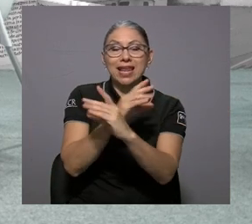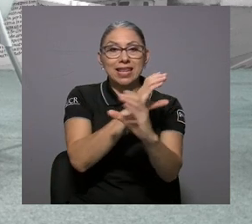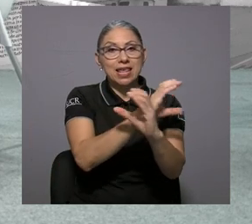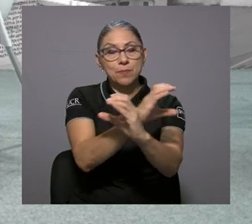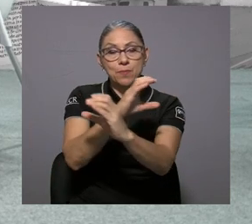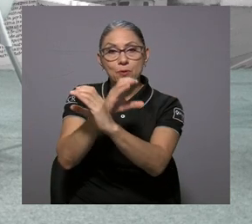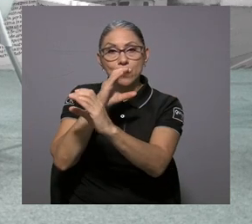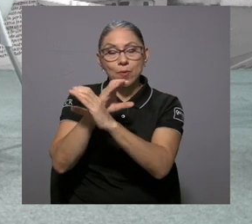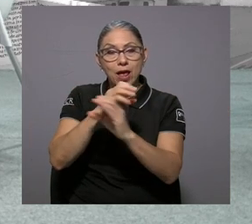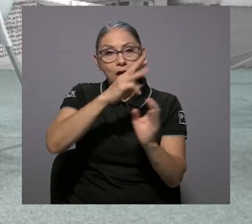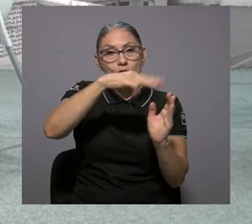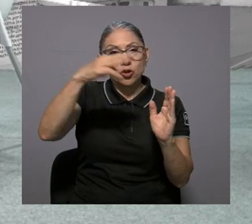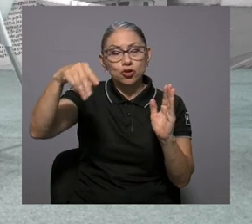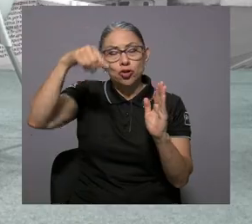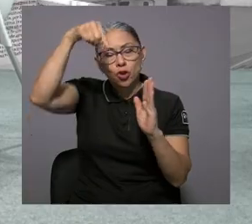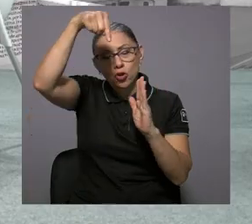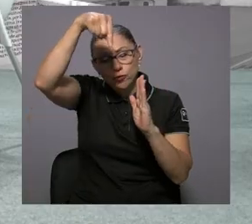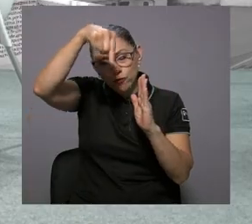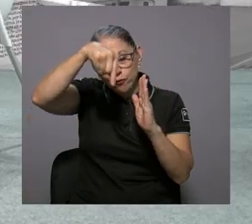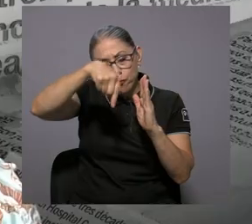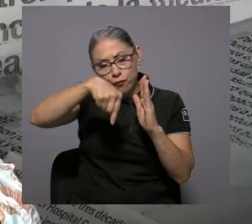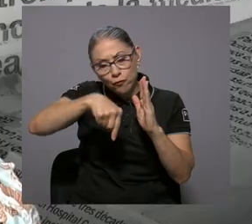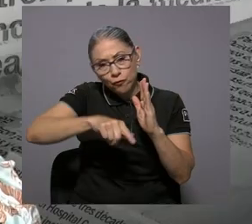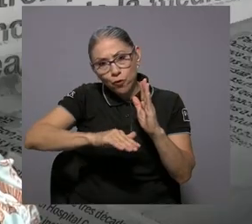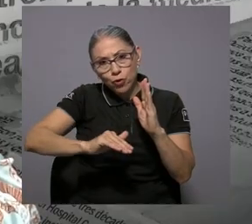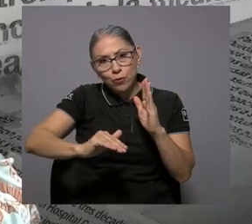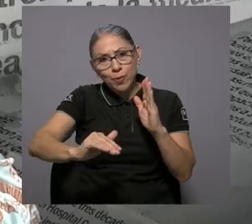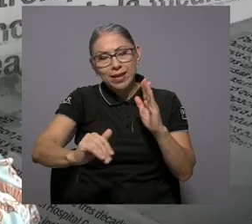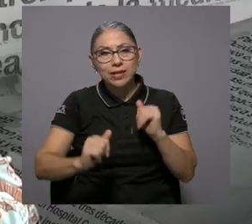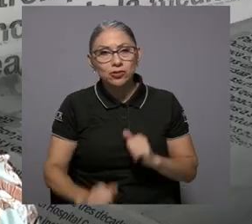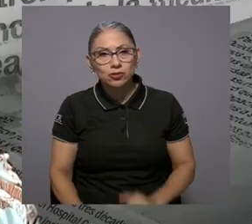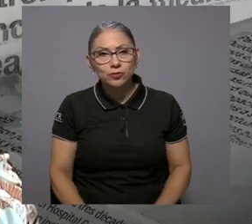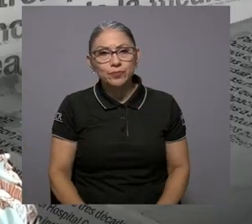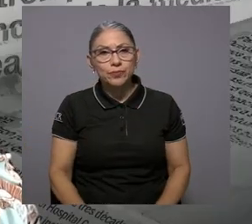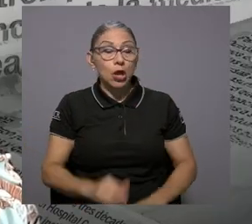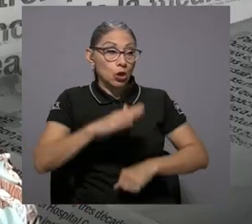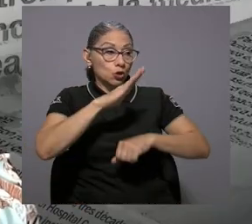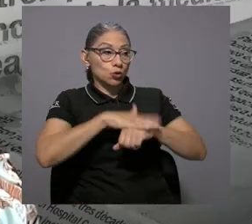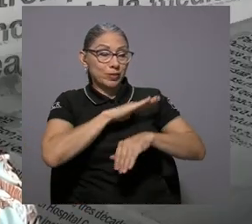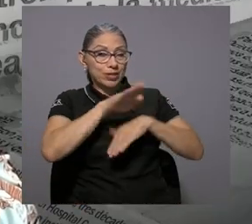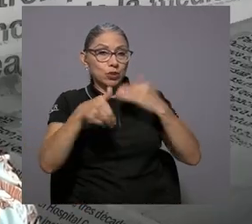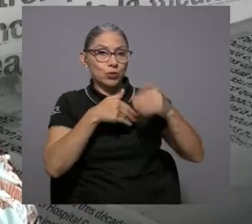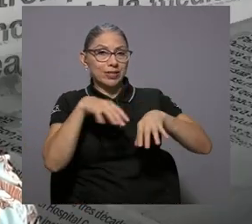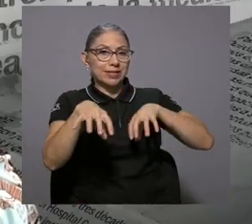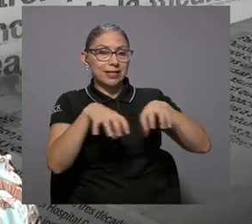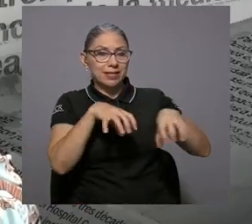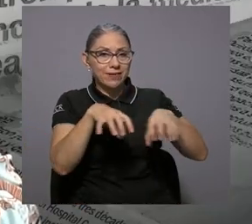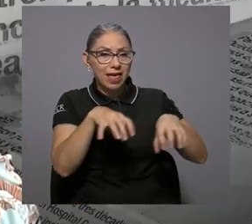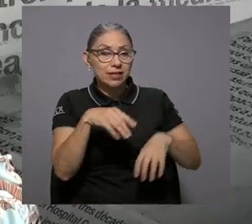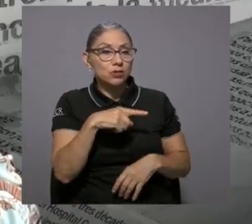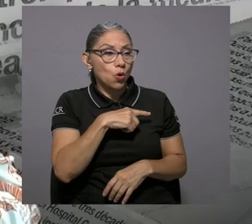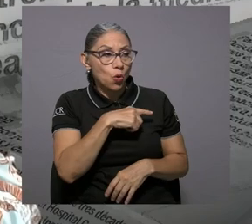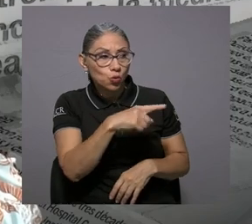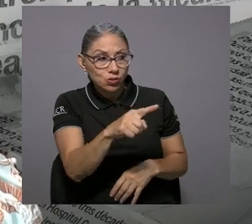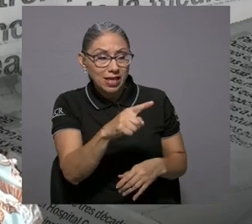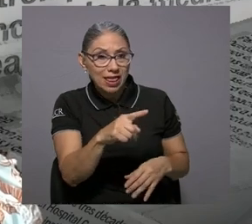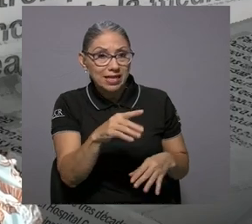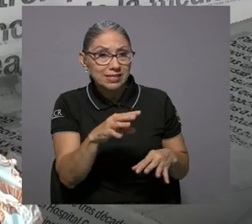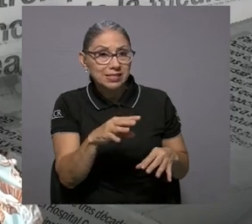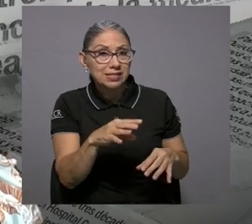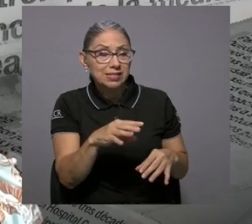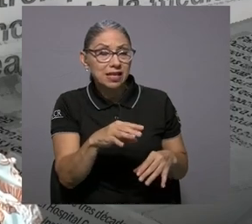fondos marinos. Y en cuanto a todas estas actividades, ustedes están bien